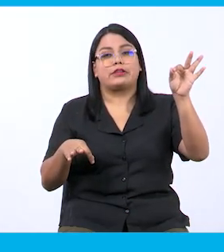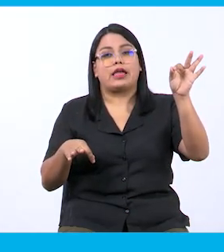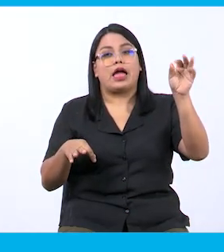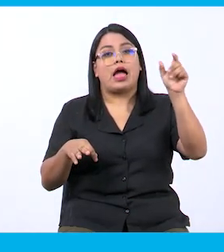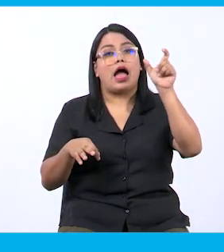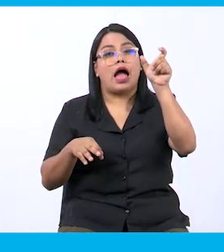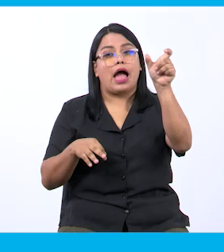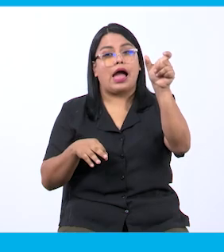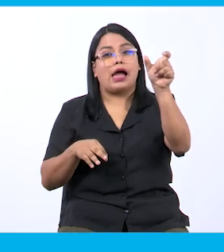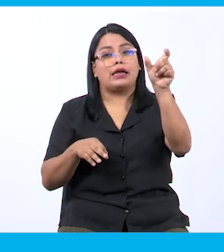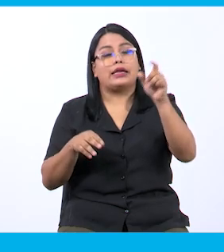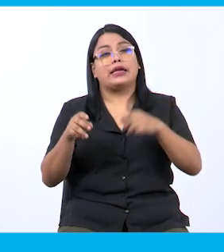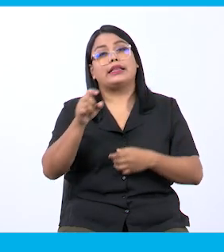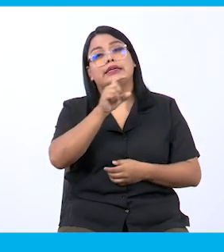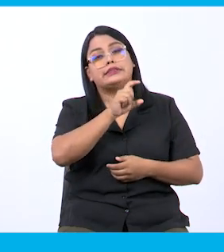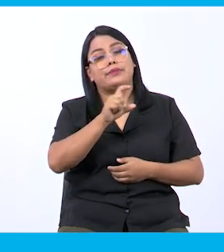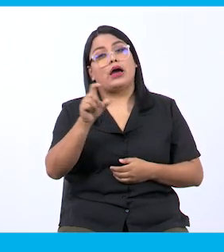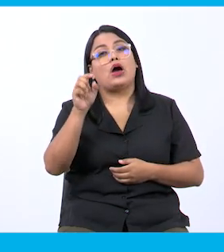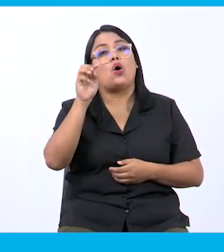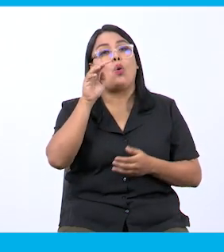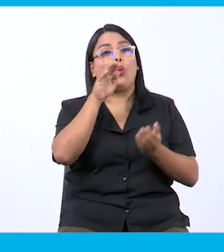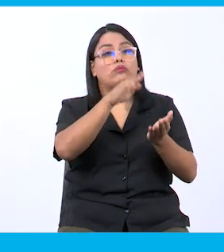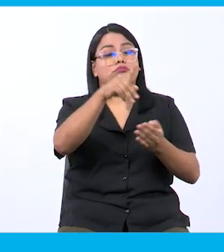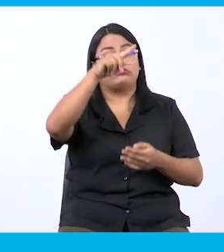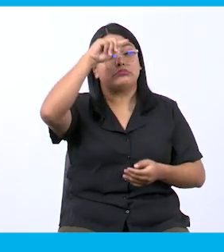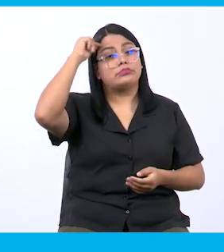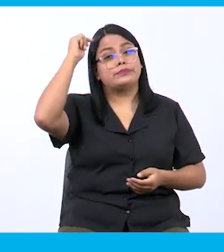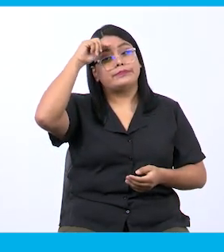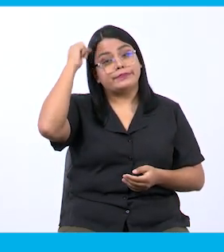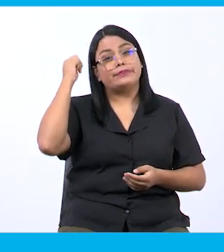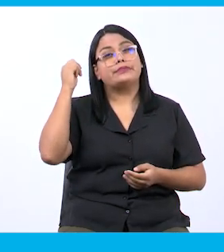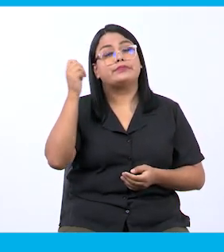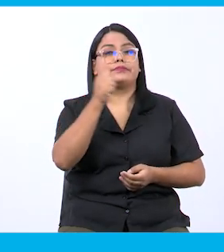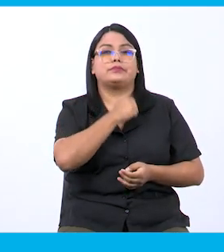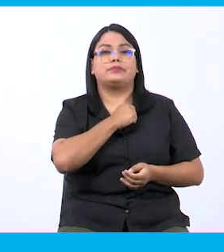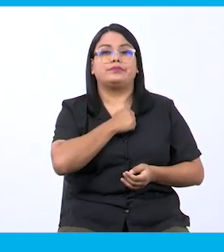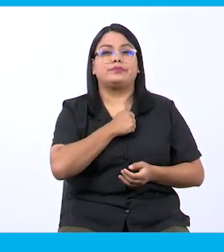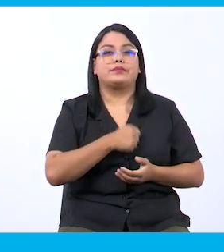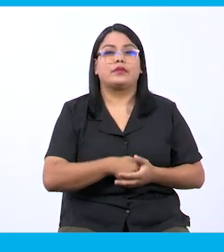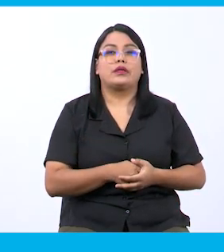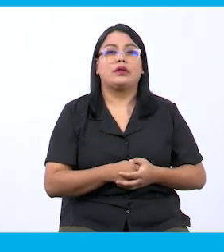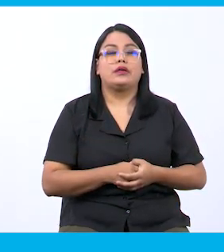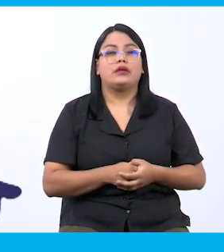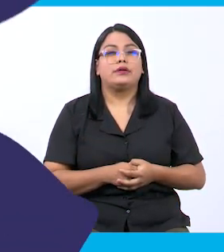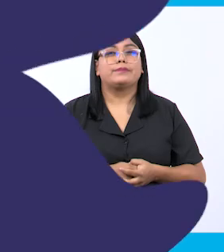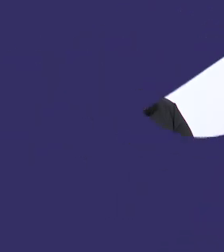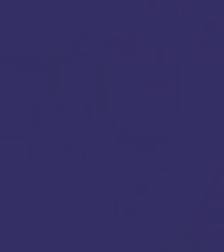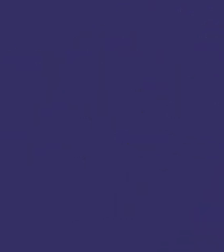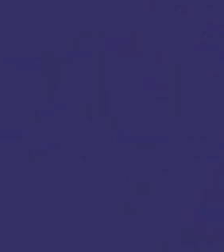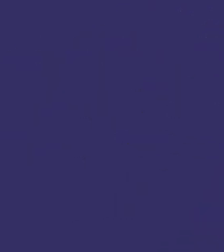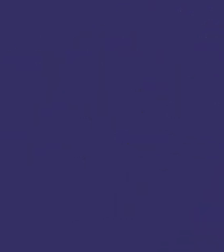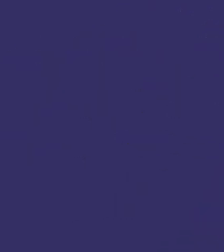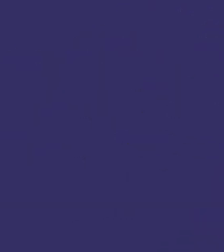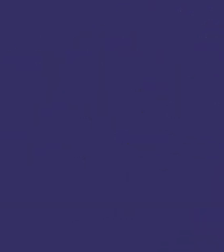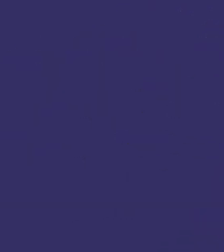números pares, en la semana de la unidad en la que se trabajará dicho producto.